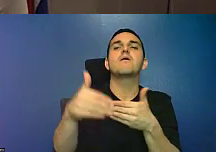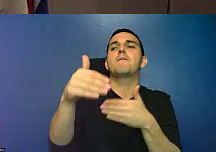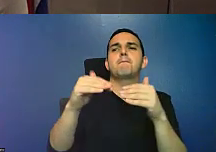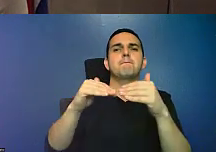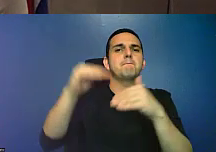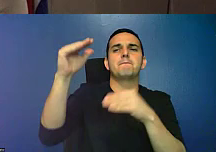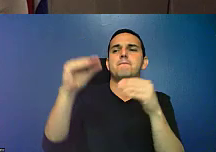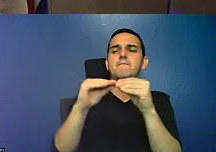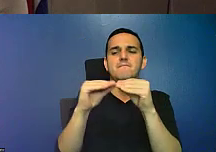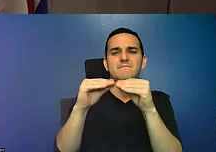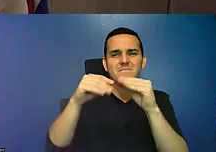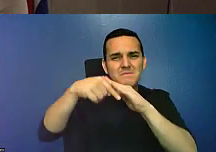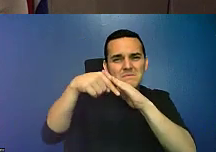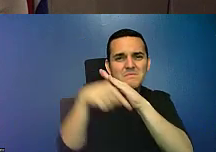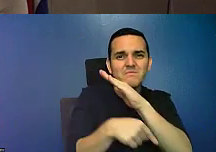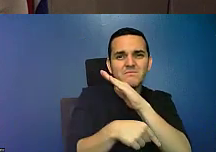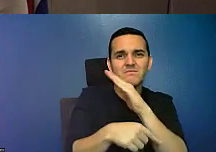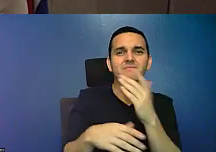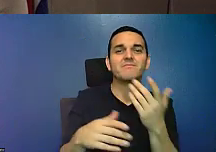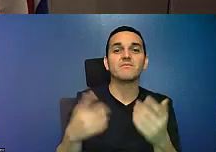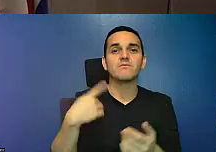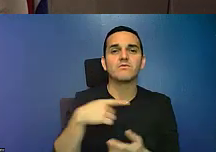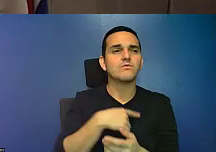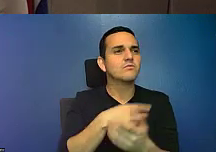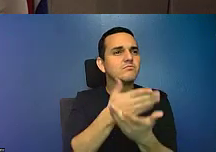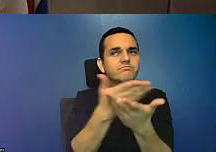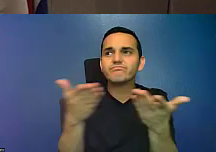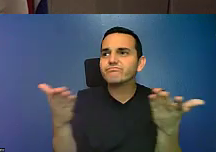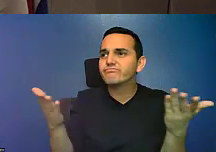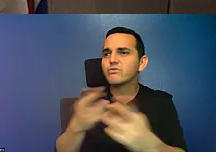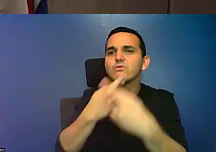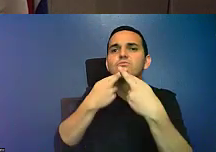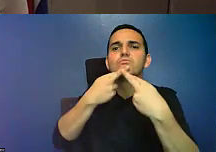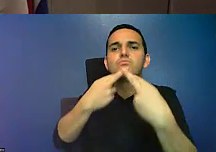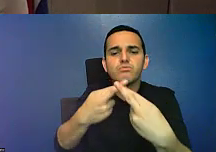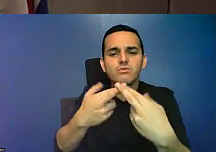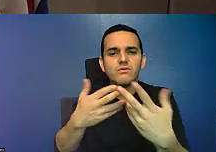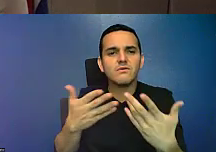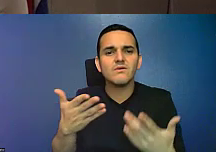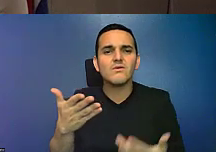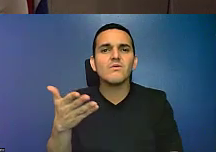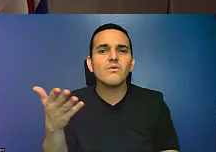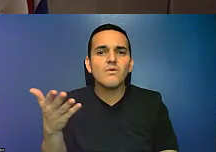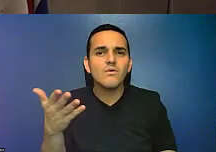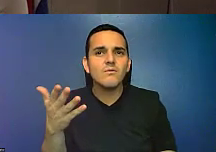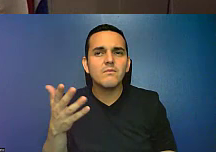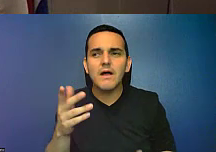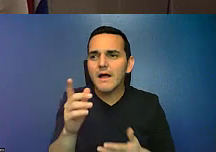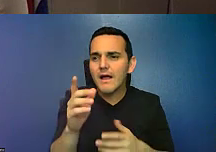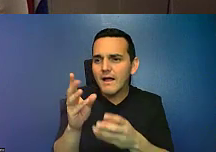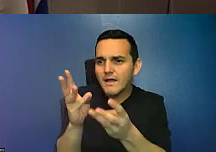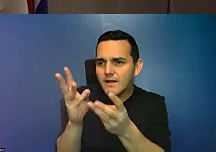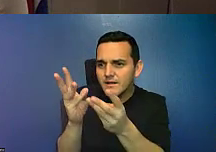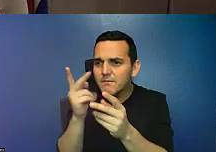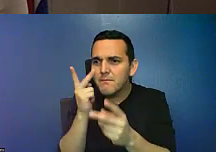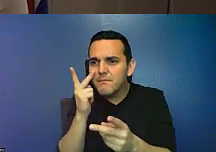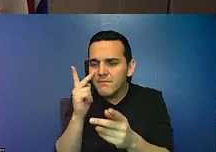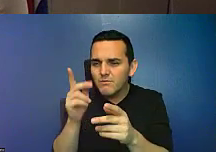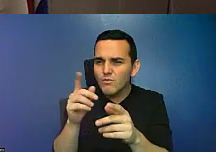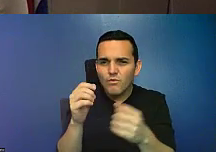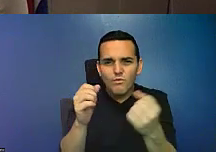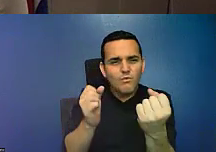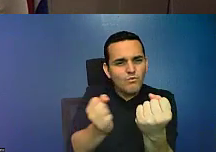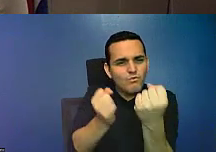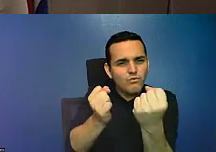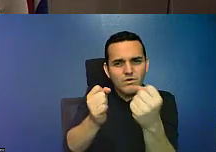Esta respuesta la hemos obtenido midiendo el sensor diferentes fuerzas. La primera